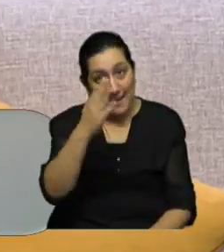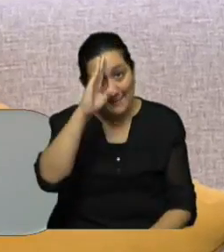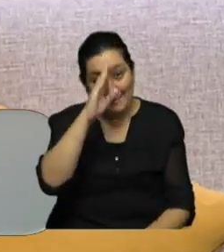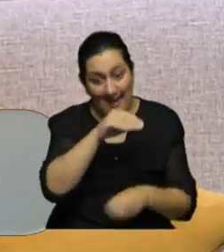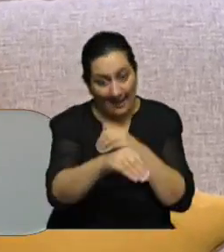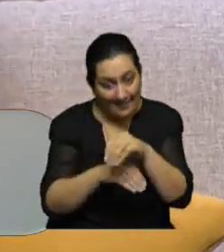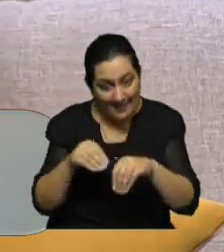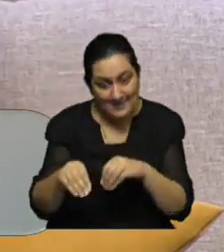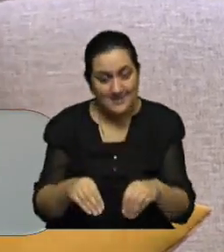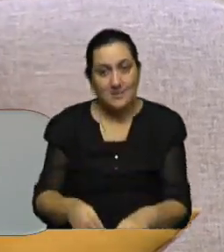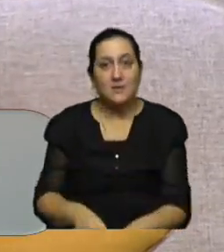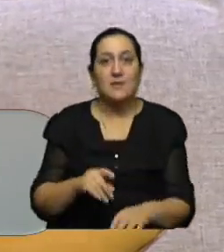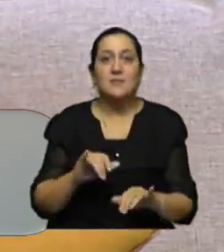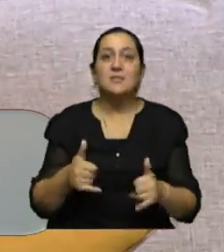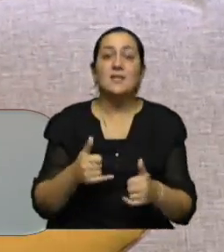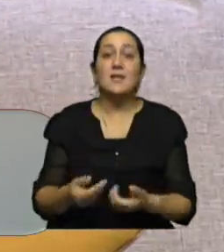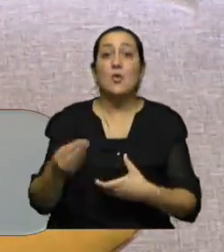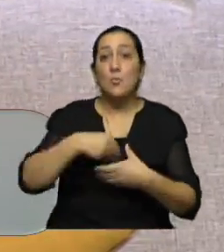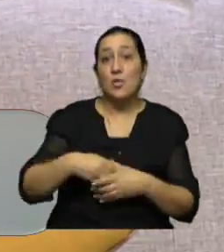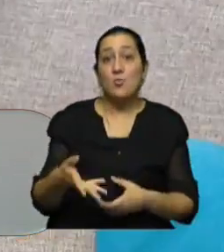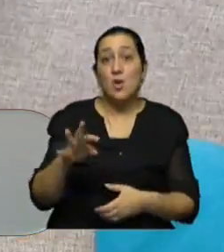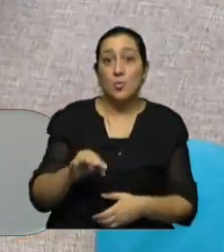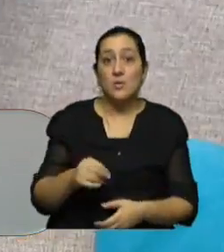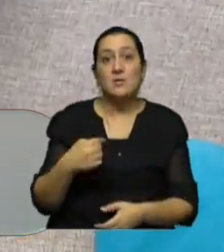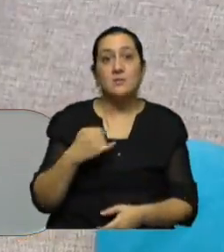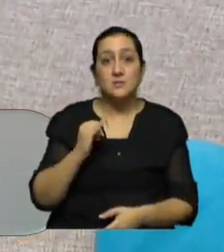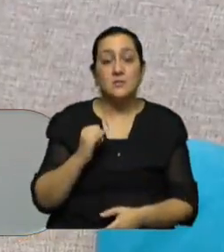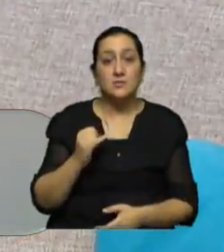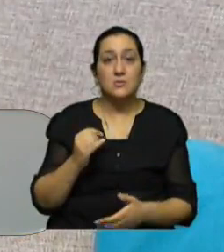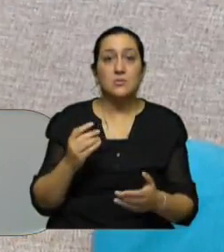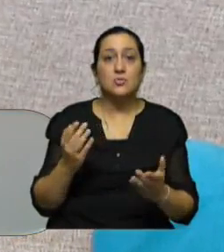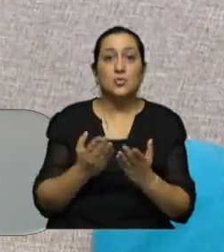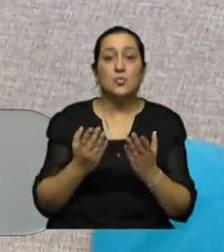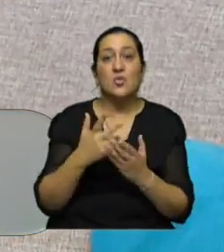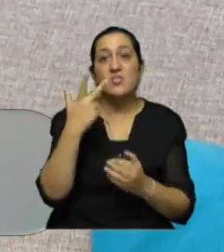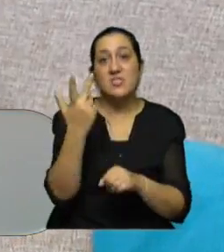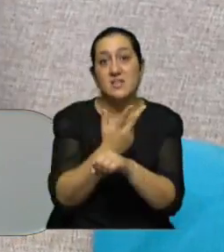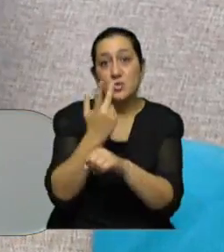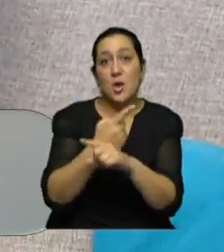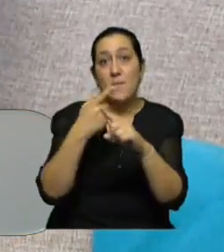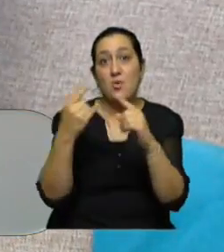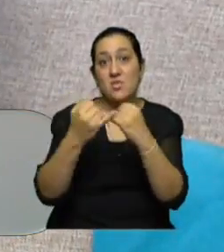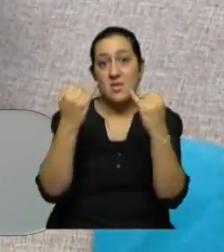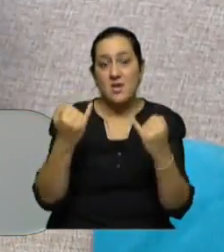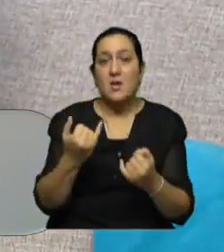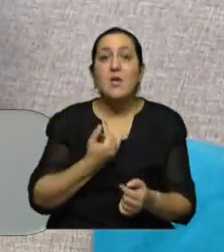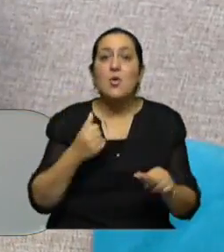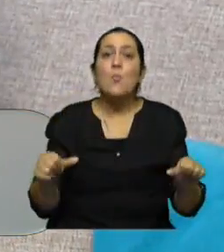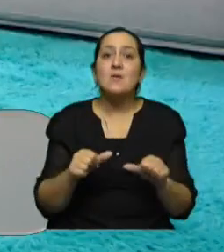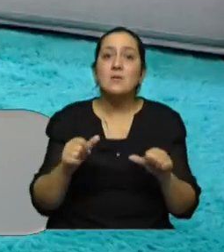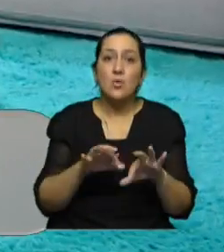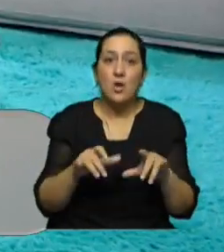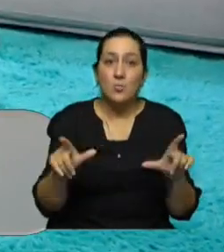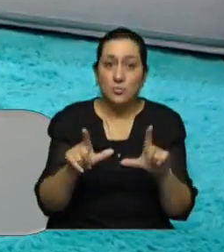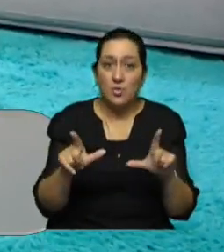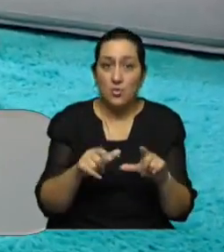¿Lo tenés incorporado a tu vida como una rutina? Sí. Yo estudio alrededor de 3 horas por día y... ¿Cómo estudias? ¿Con la computadora? ¿Jugás